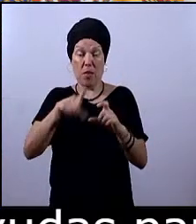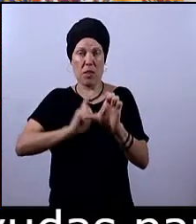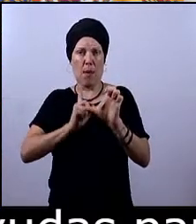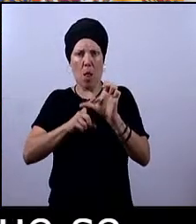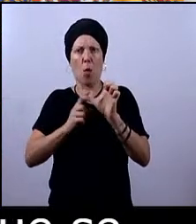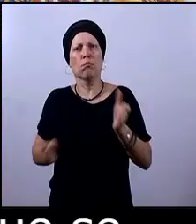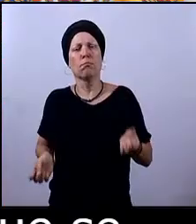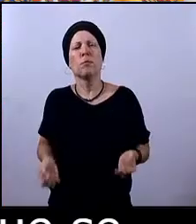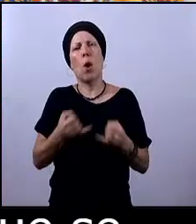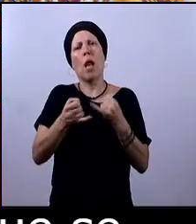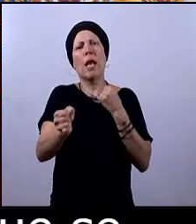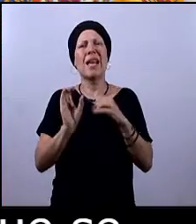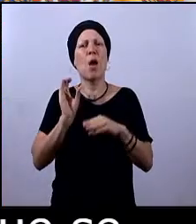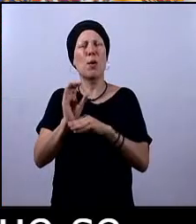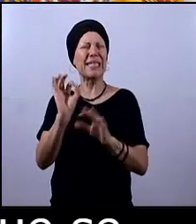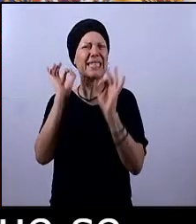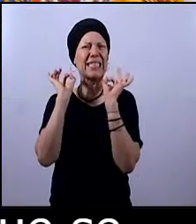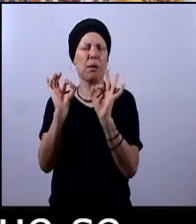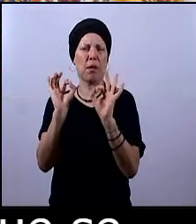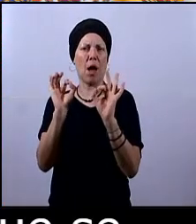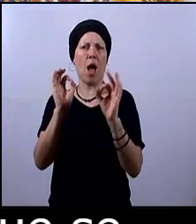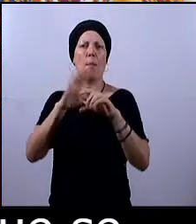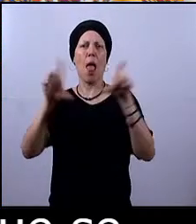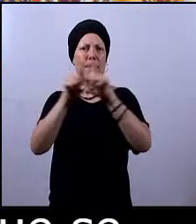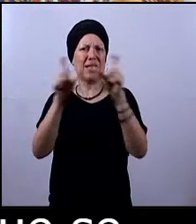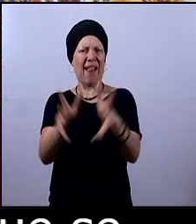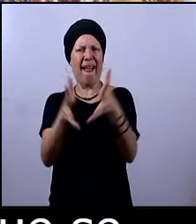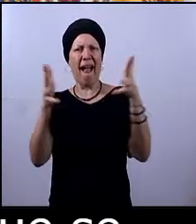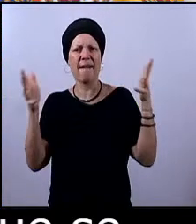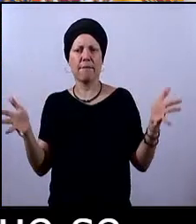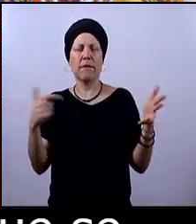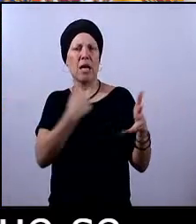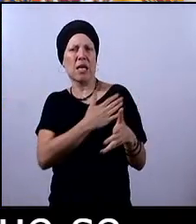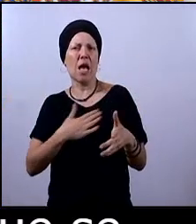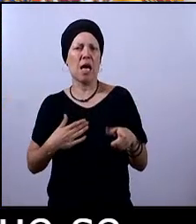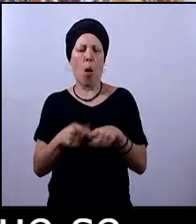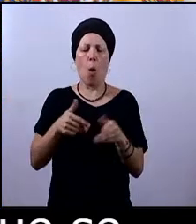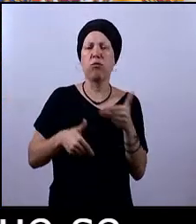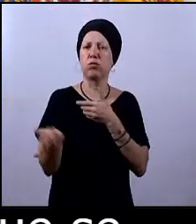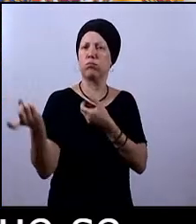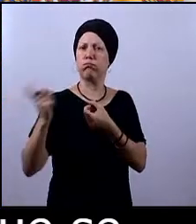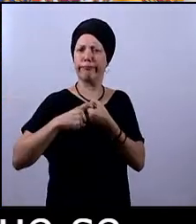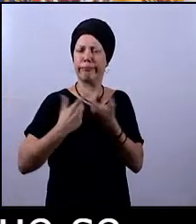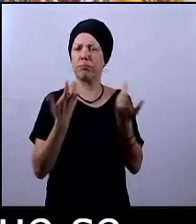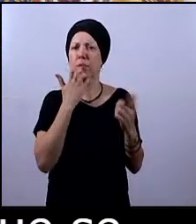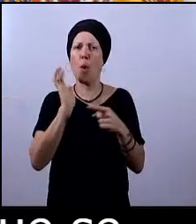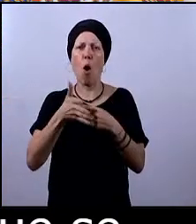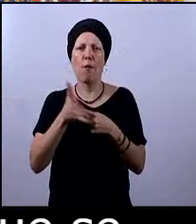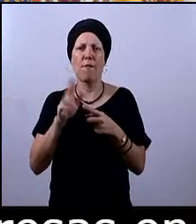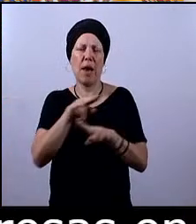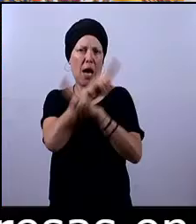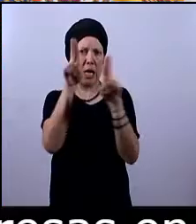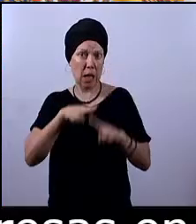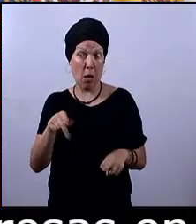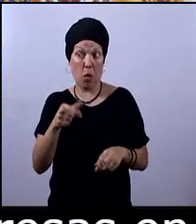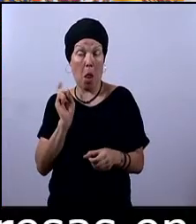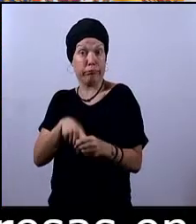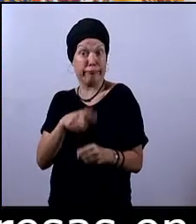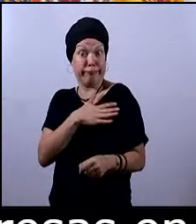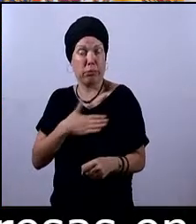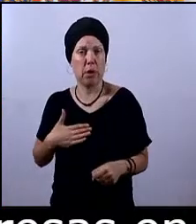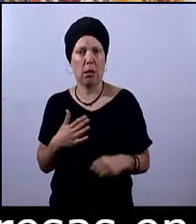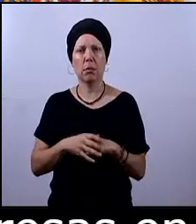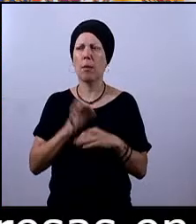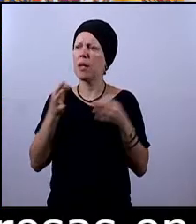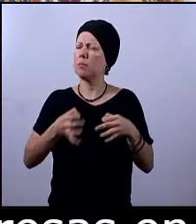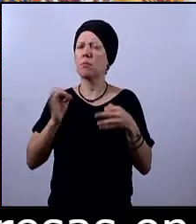Extremadura una línea de ayuda específica para grandes empresas que quieran participar en ferias internacionales y que nos